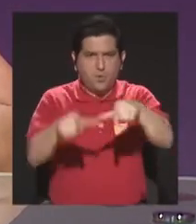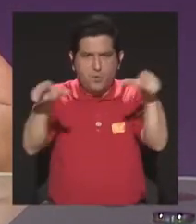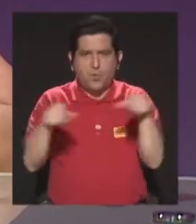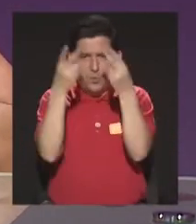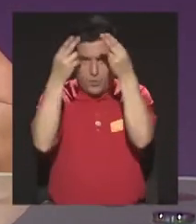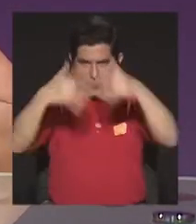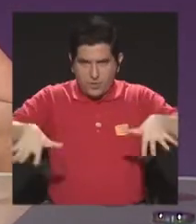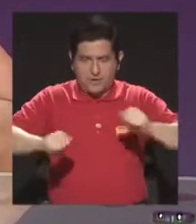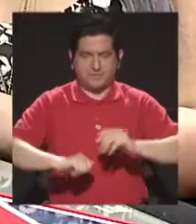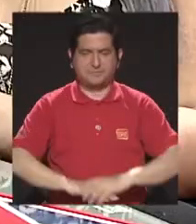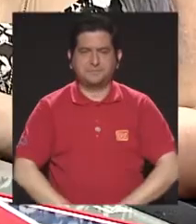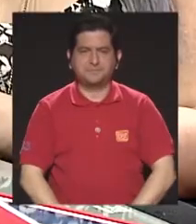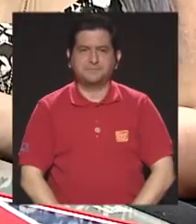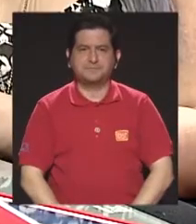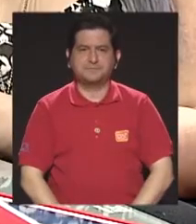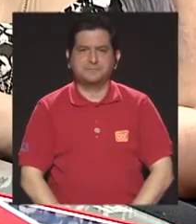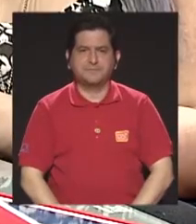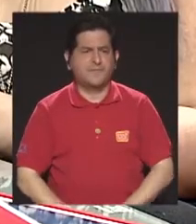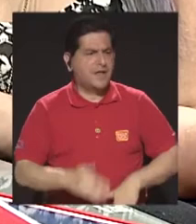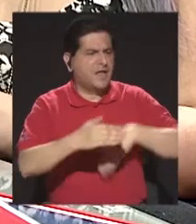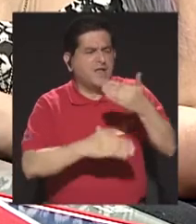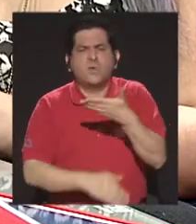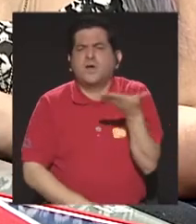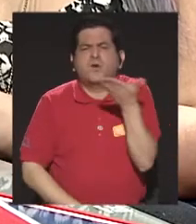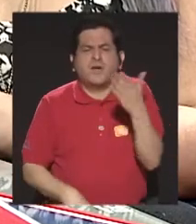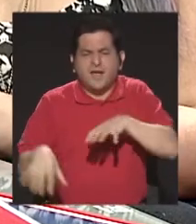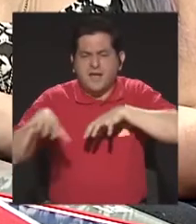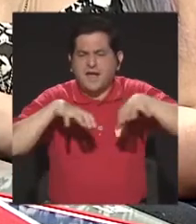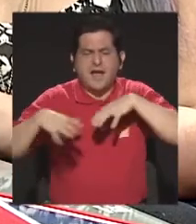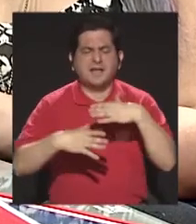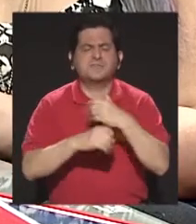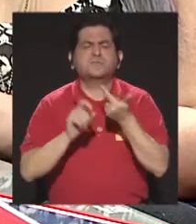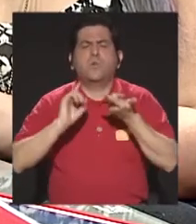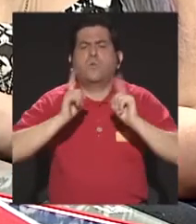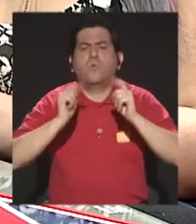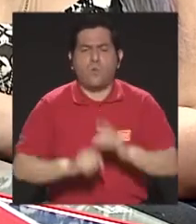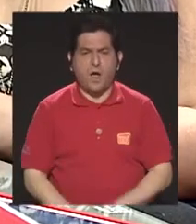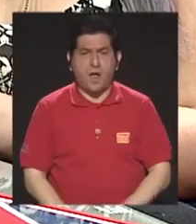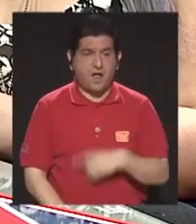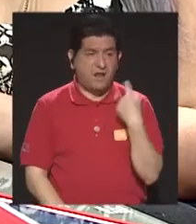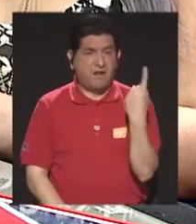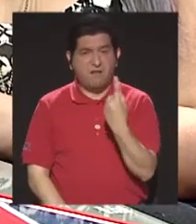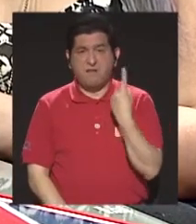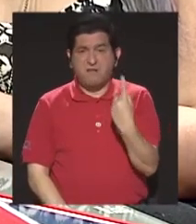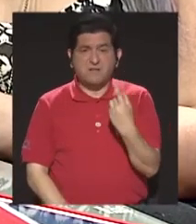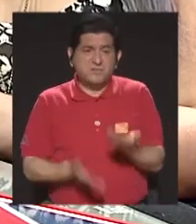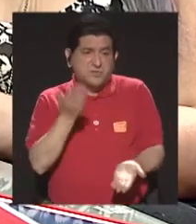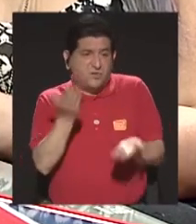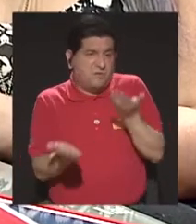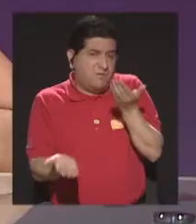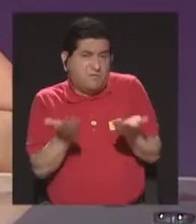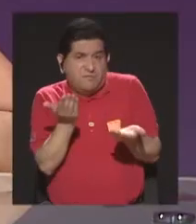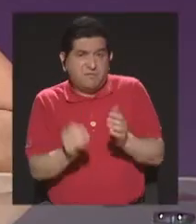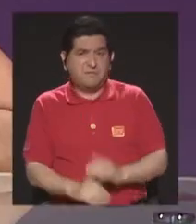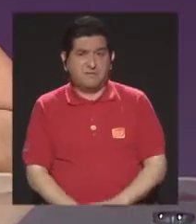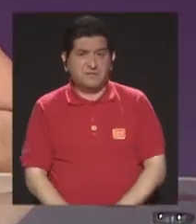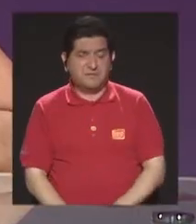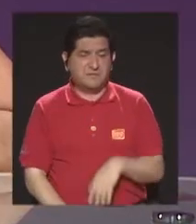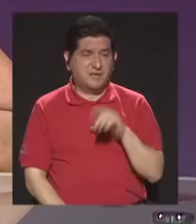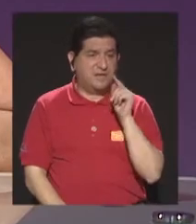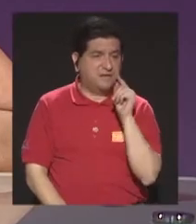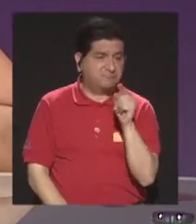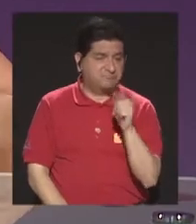esta aplicación. ¿Qué pasa luego? ¿Qué acciones se pueden tomar? ¿Se queda solo en esta,